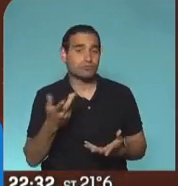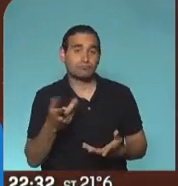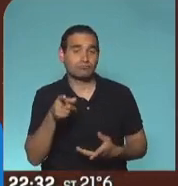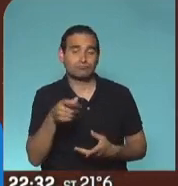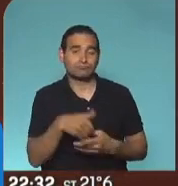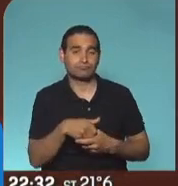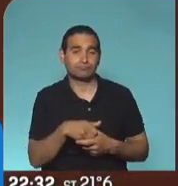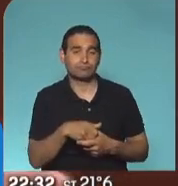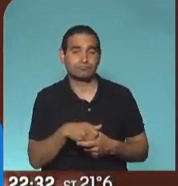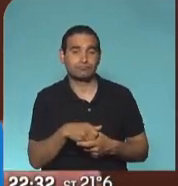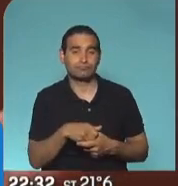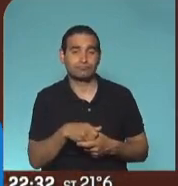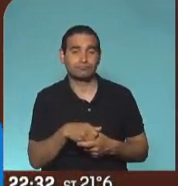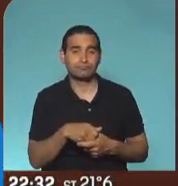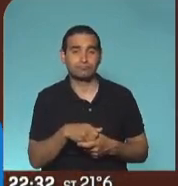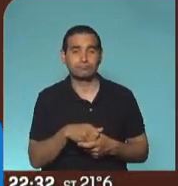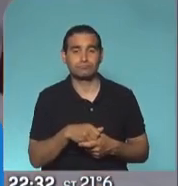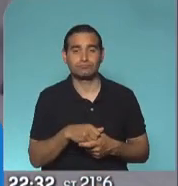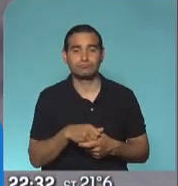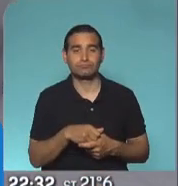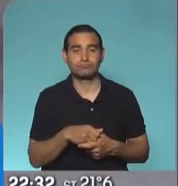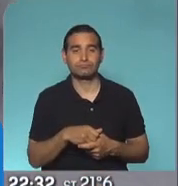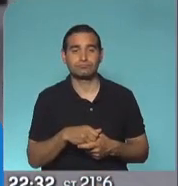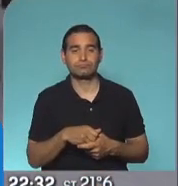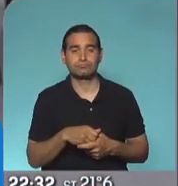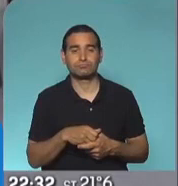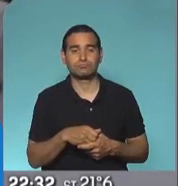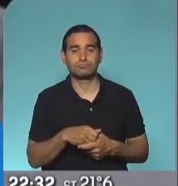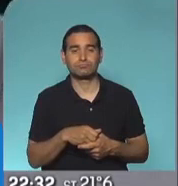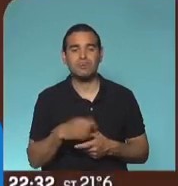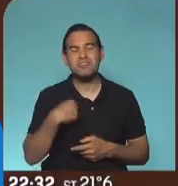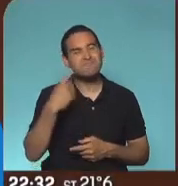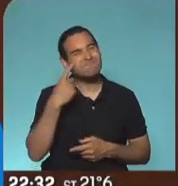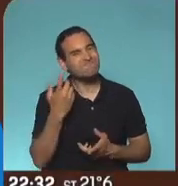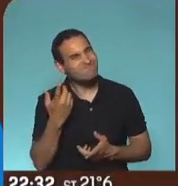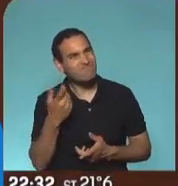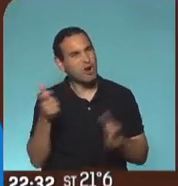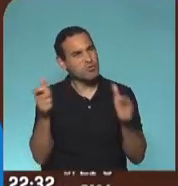bien. ¿Por qué no juntar para trabajar por Bolivia? Yo no quiero creer que